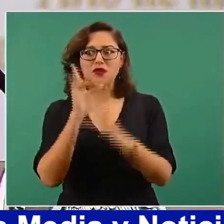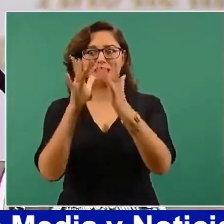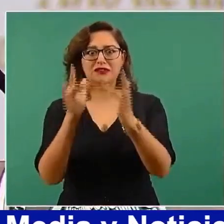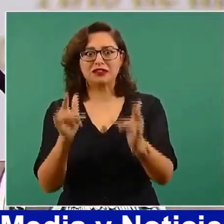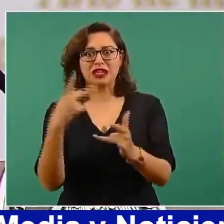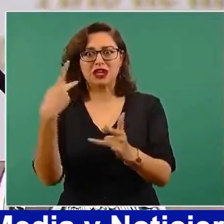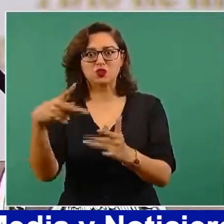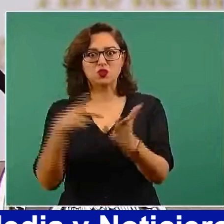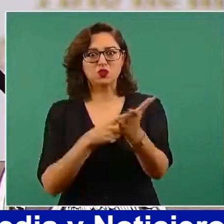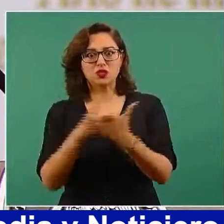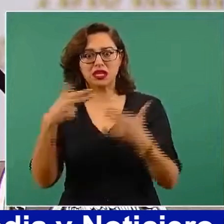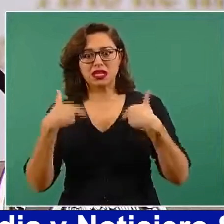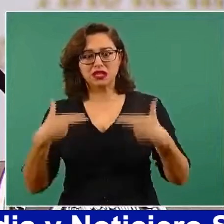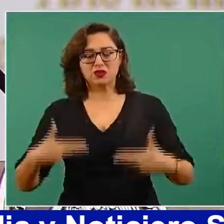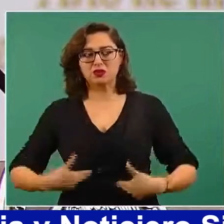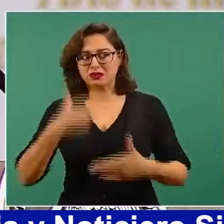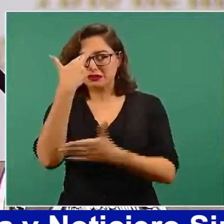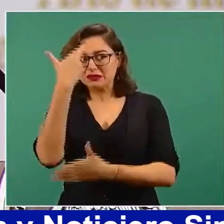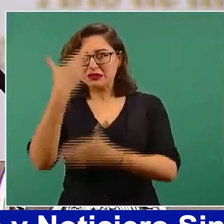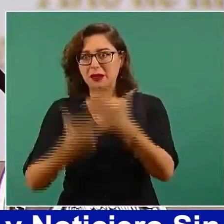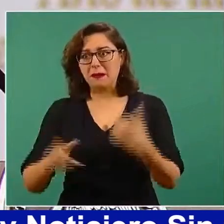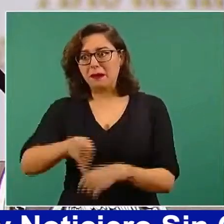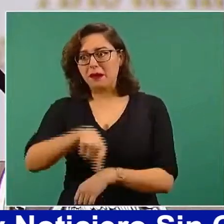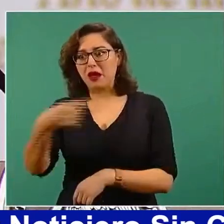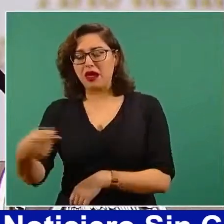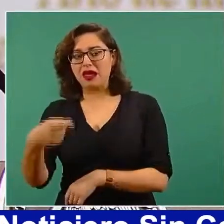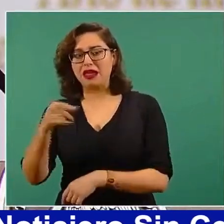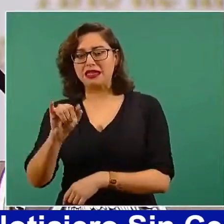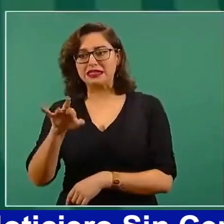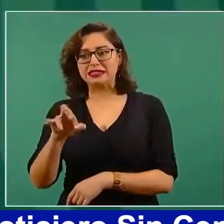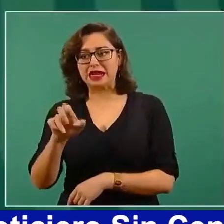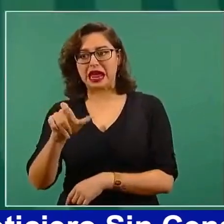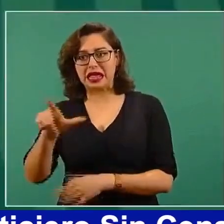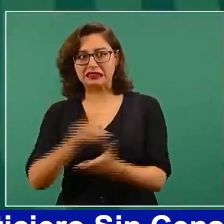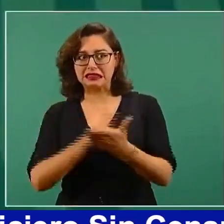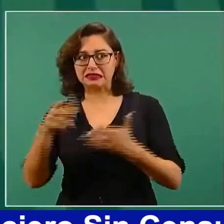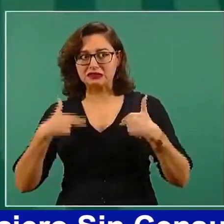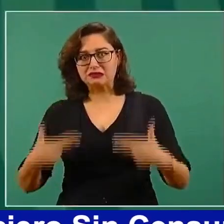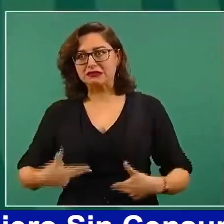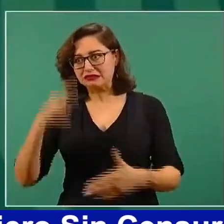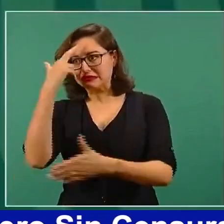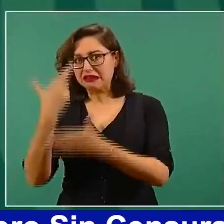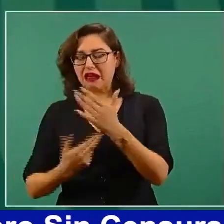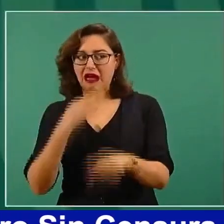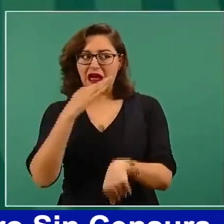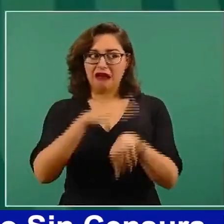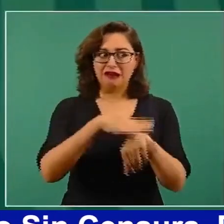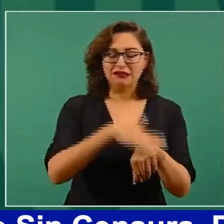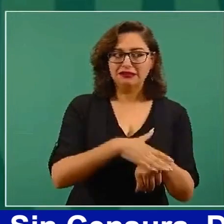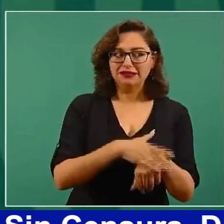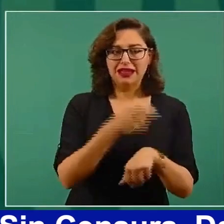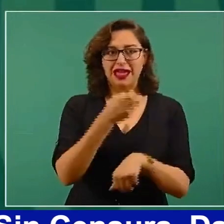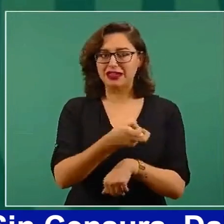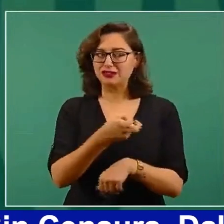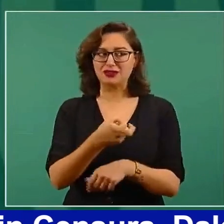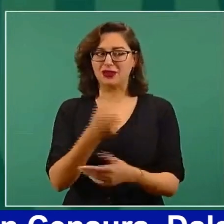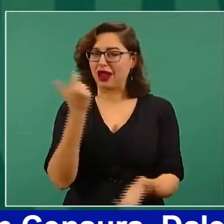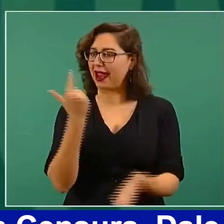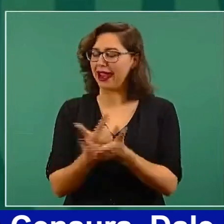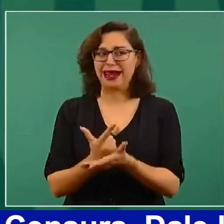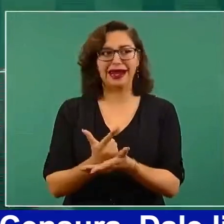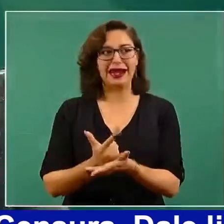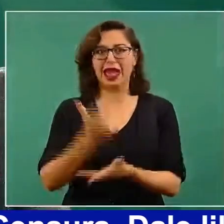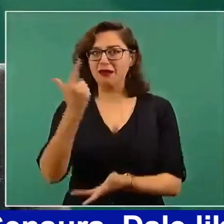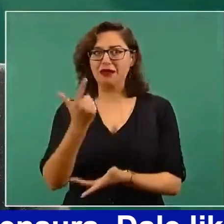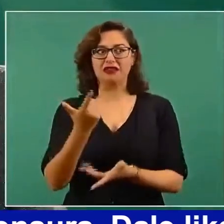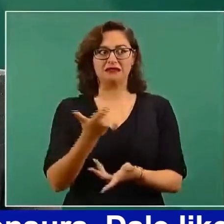francesa y de Israel Vallarta, y de que se estaba cometiendo una grave violación a los derechos de